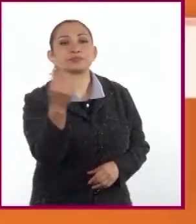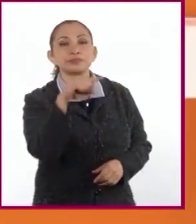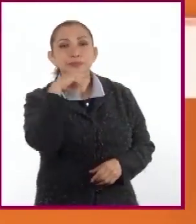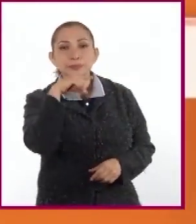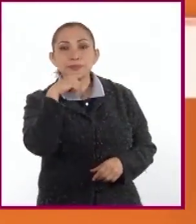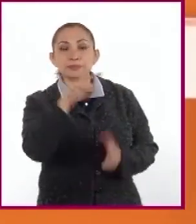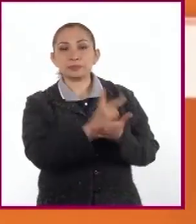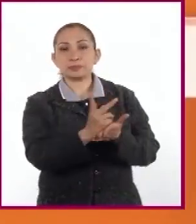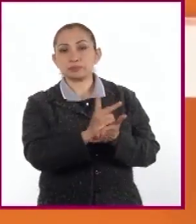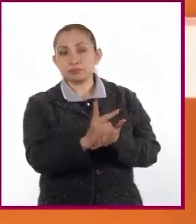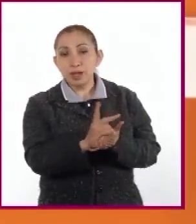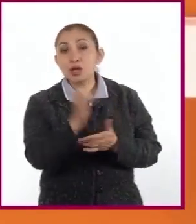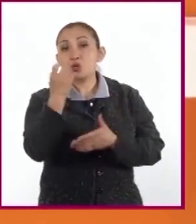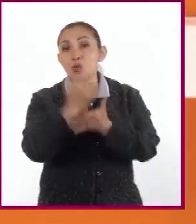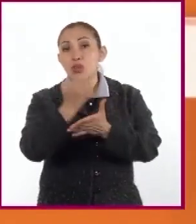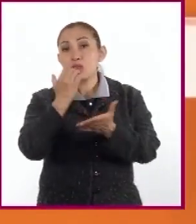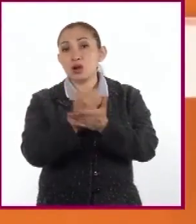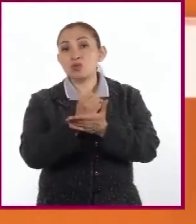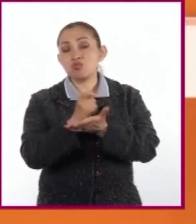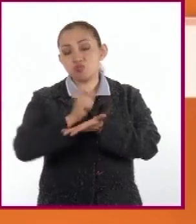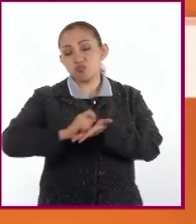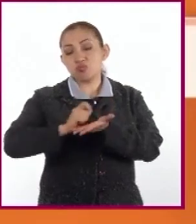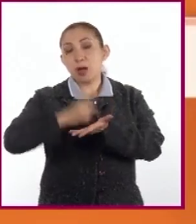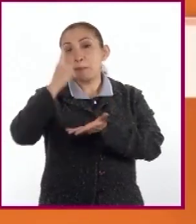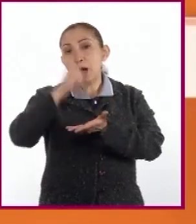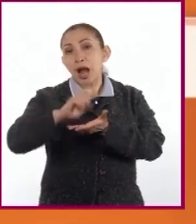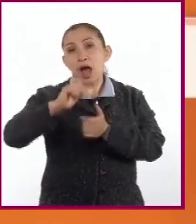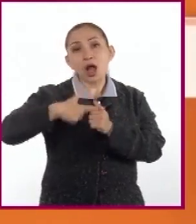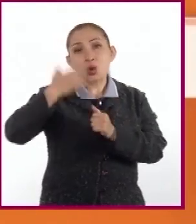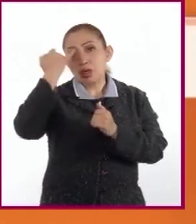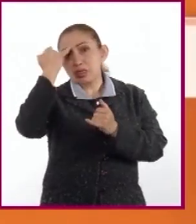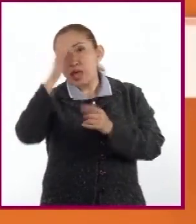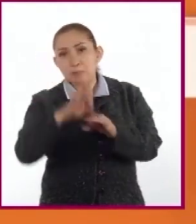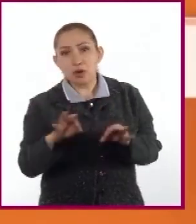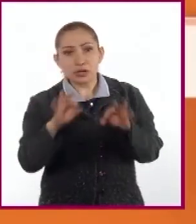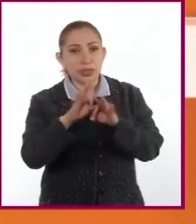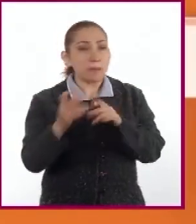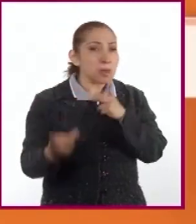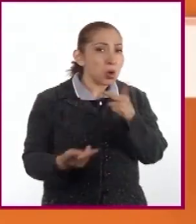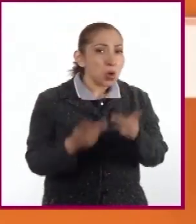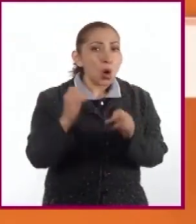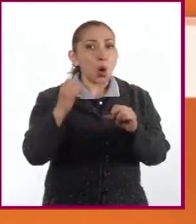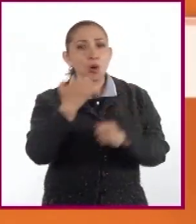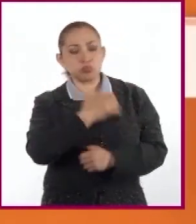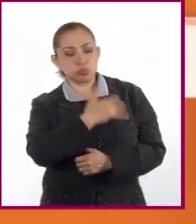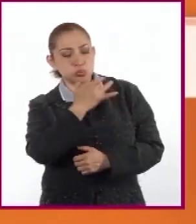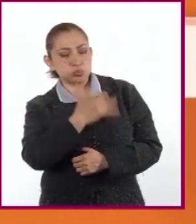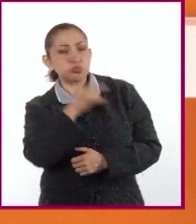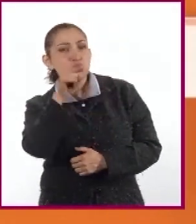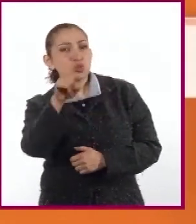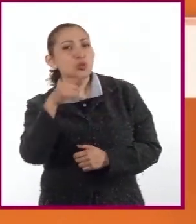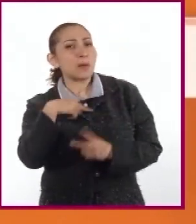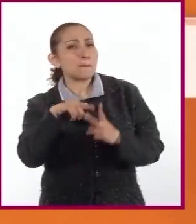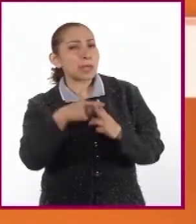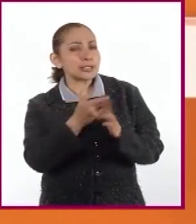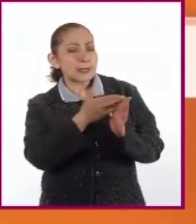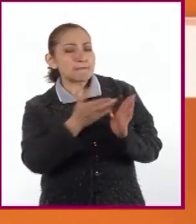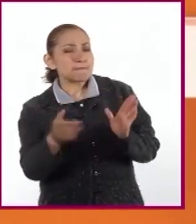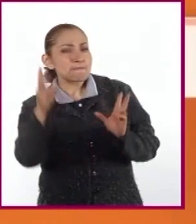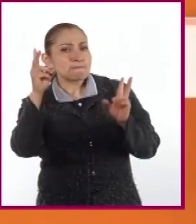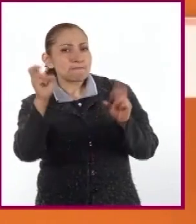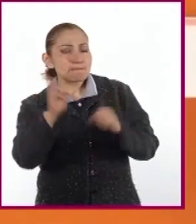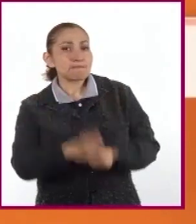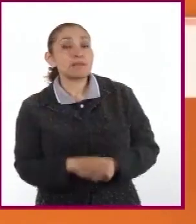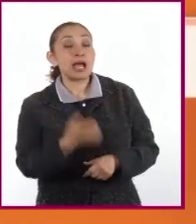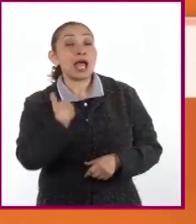o bolígrafo y su cuaderno de apuntes para anotar ideas clave, preguntas y reflexiones que surjan a partir del tema.